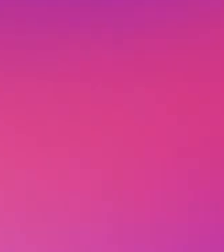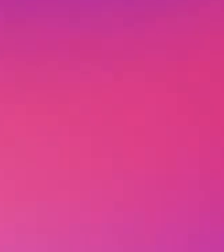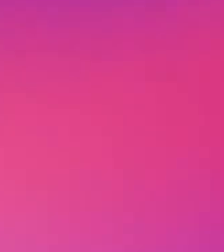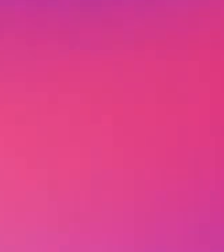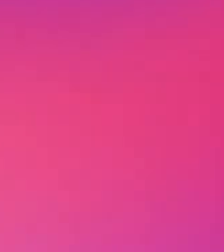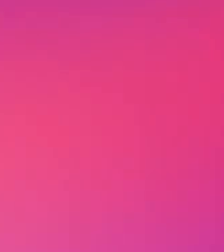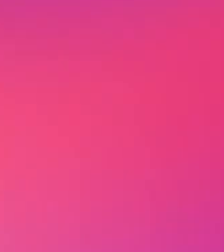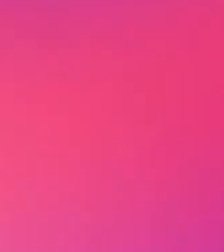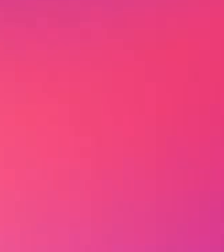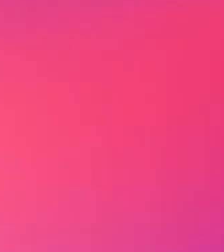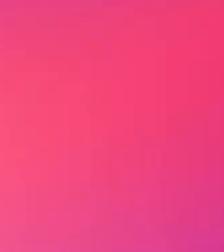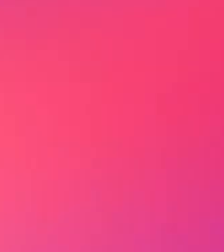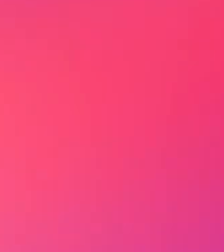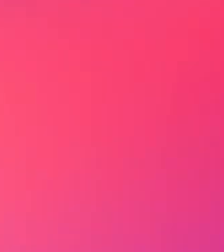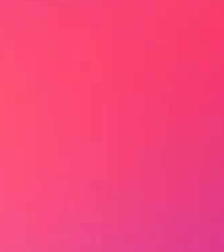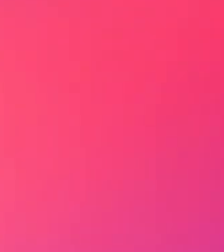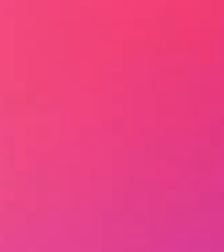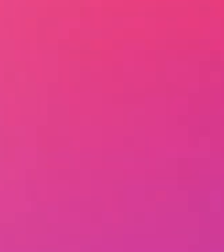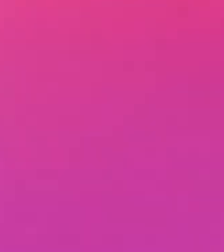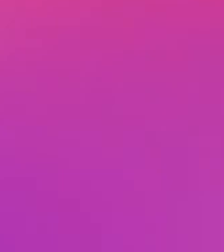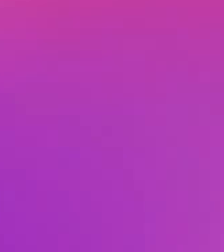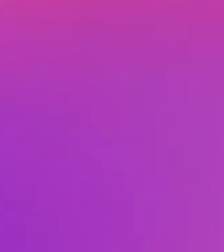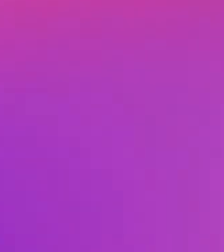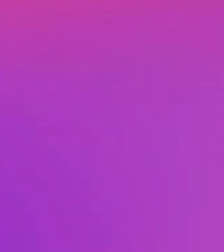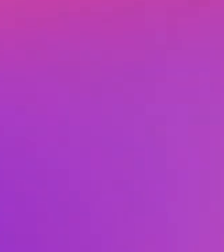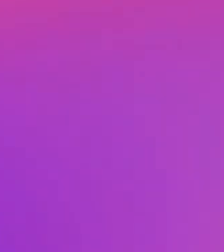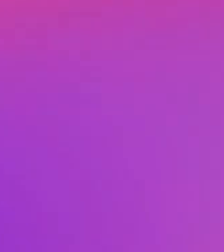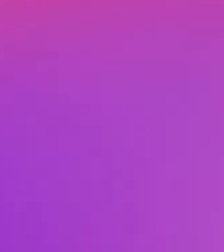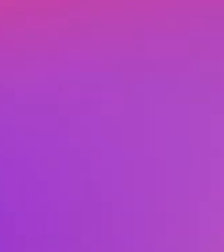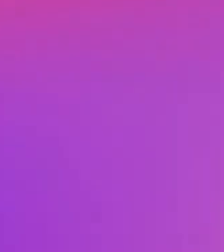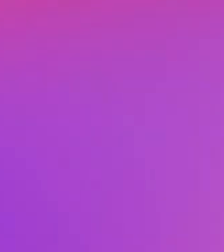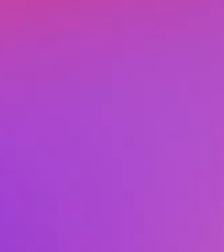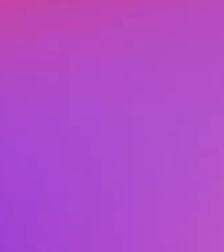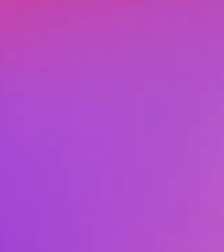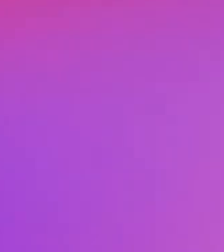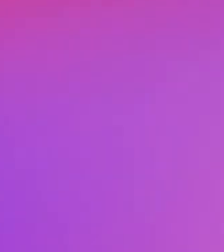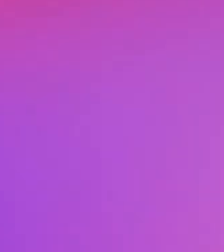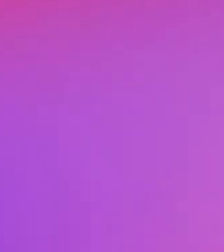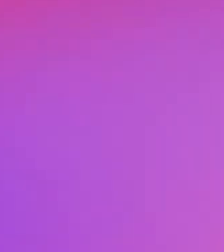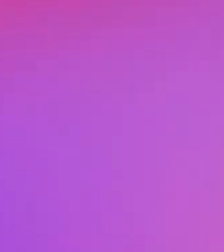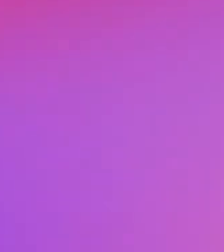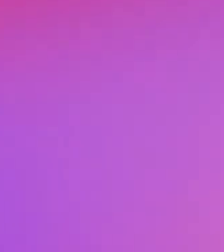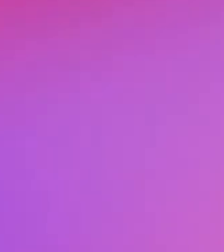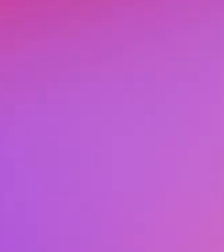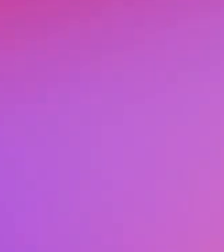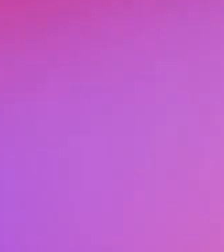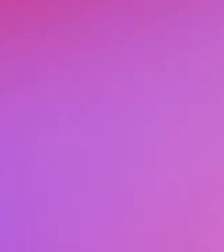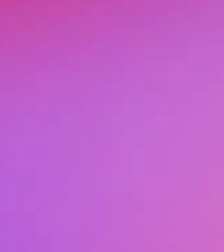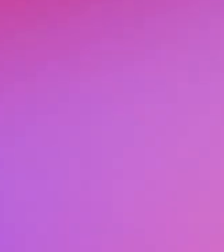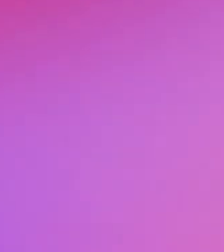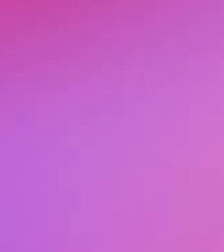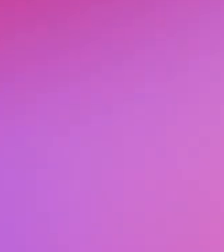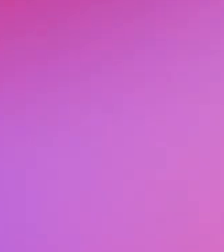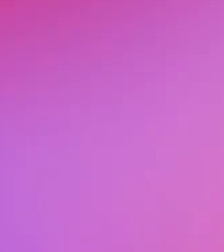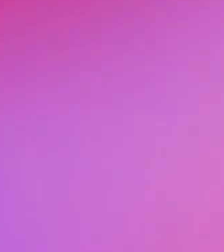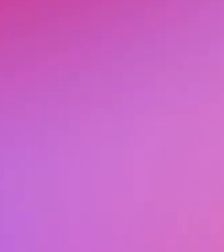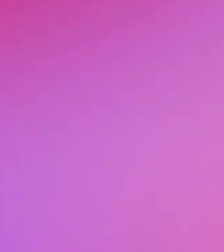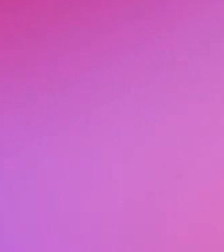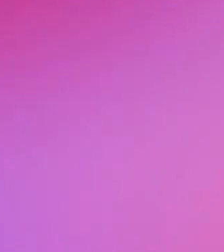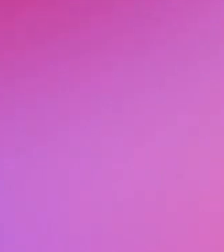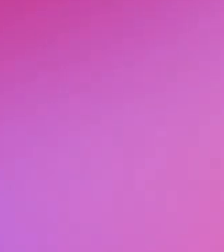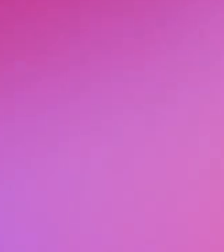principales acontecidas en los 14 años de estudio y tomarán como base estas imágenes.